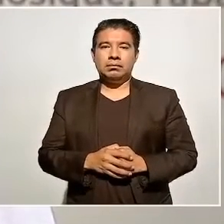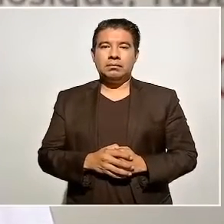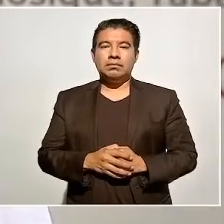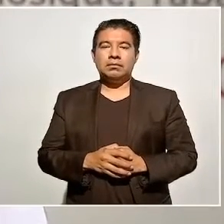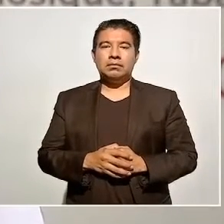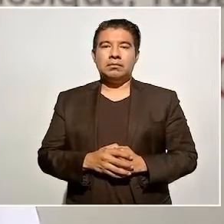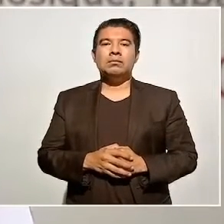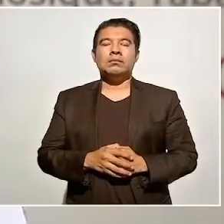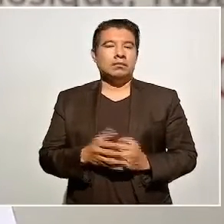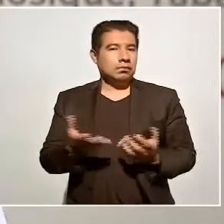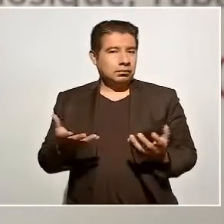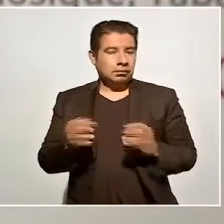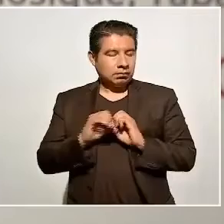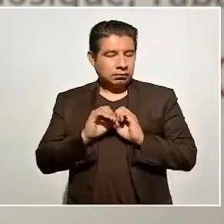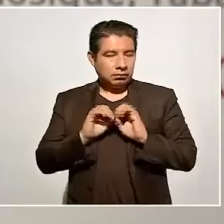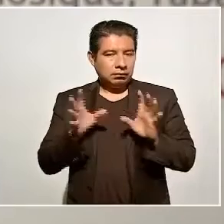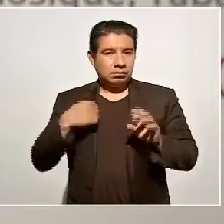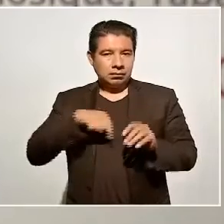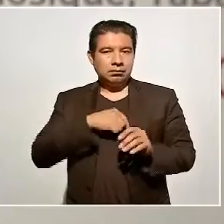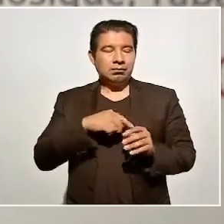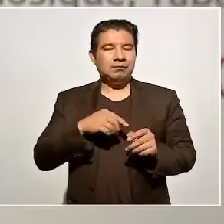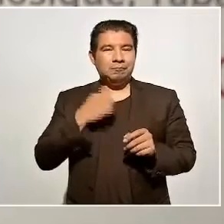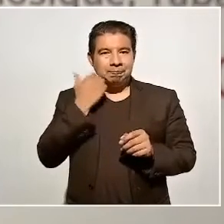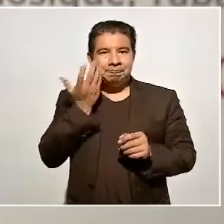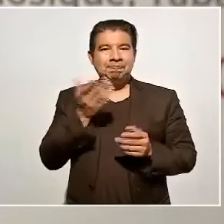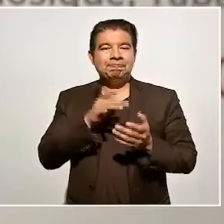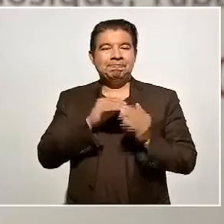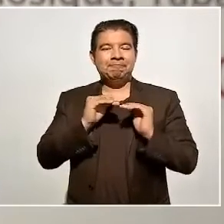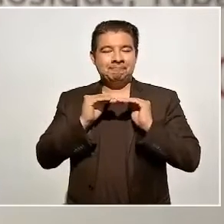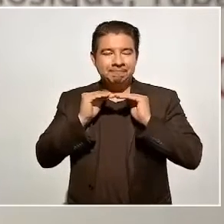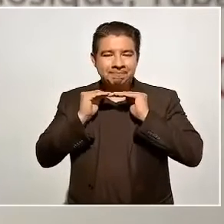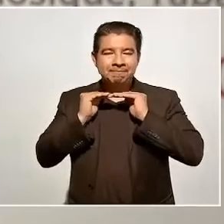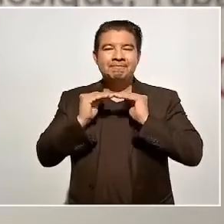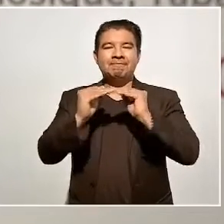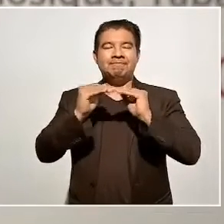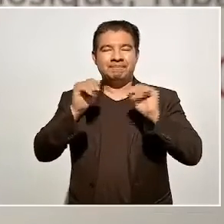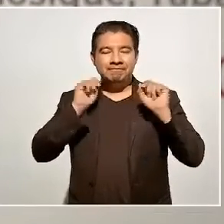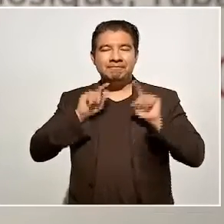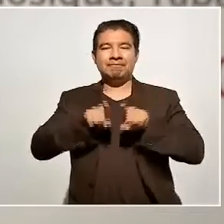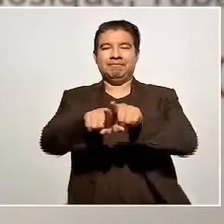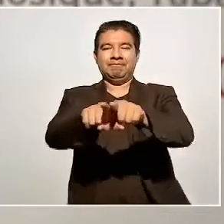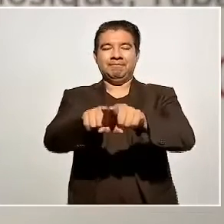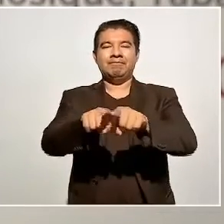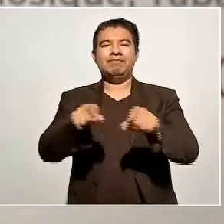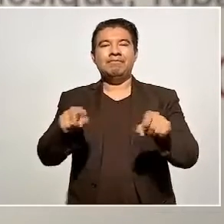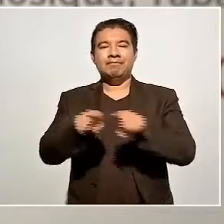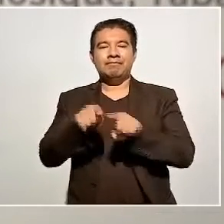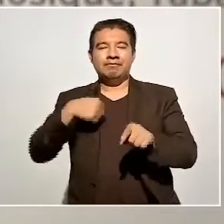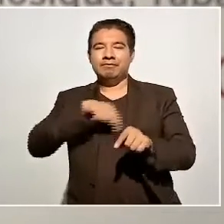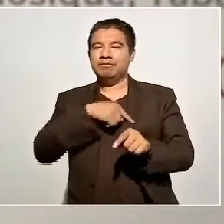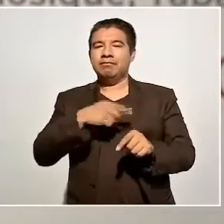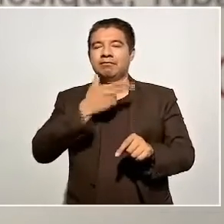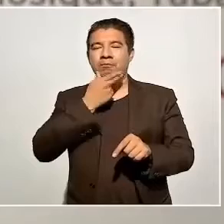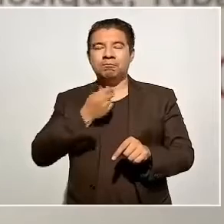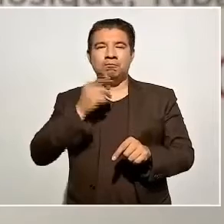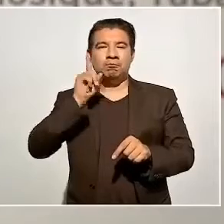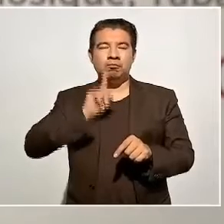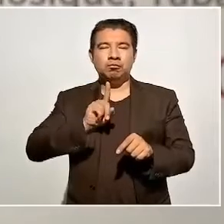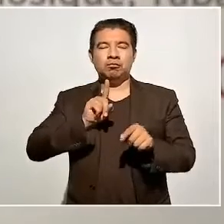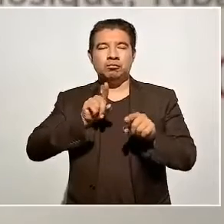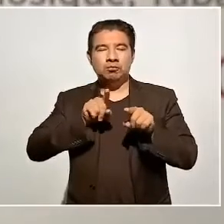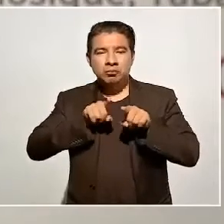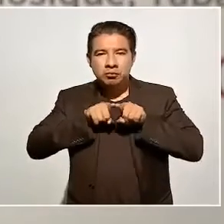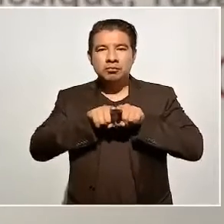es lo que también procuramos, la igualdad de hombres y mujeres en todos los